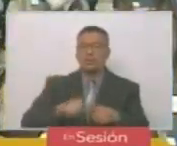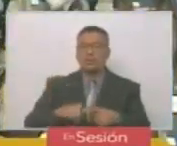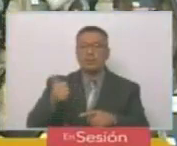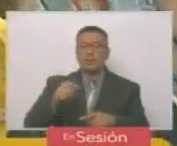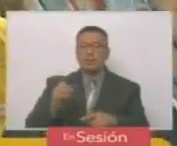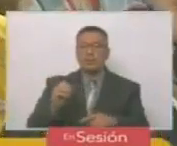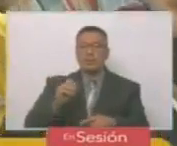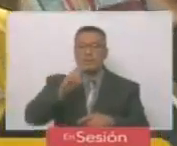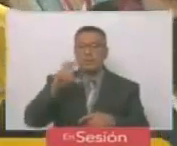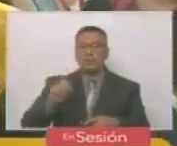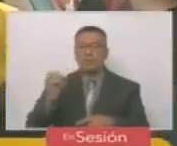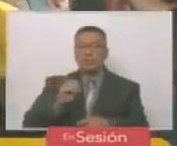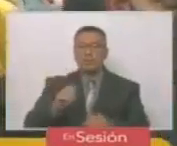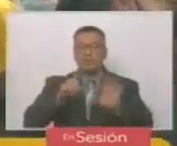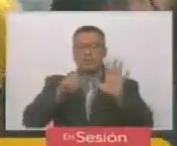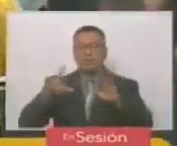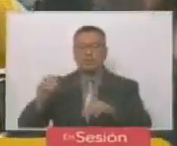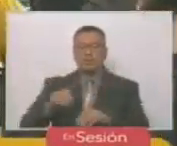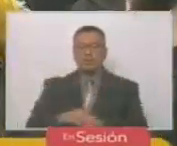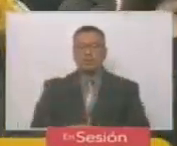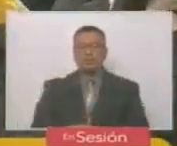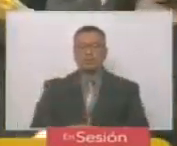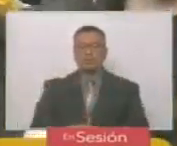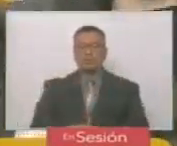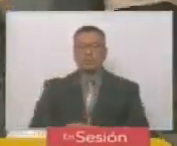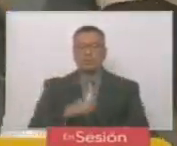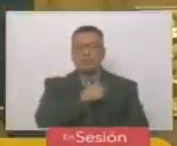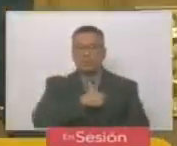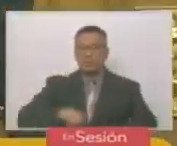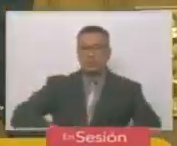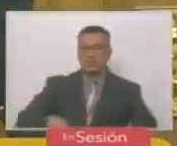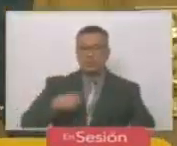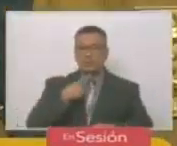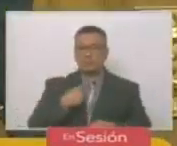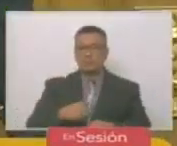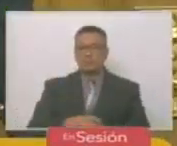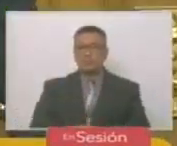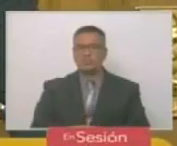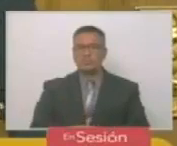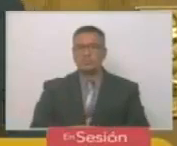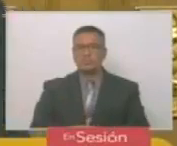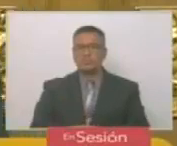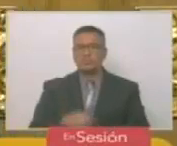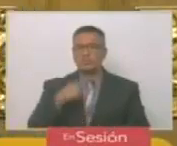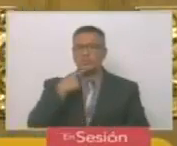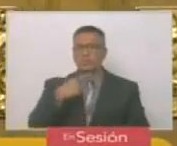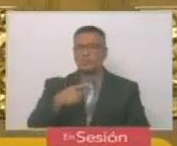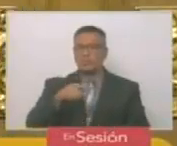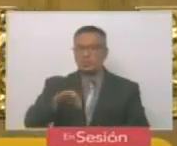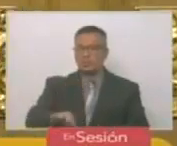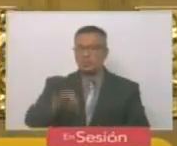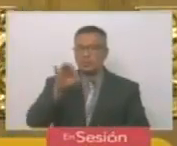que 20, que 60. Y señor presidente, con su elección